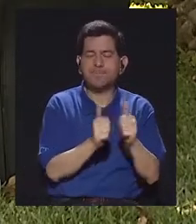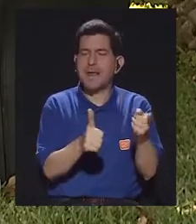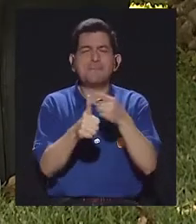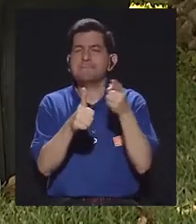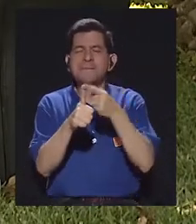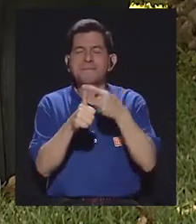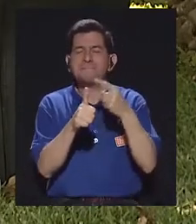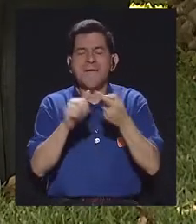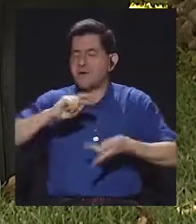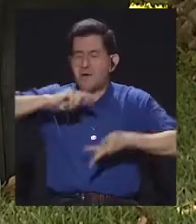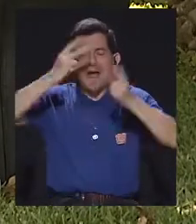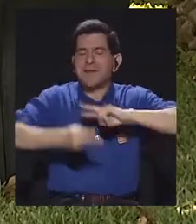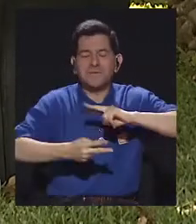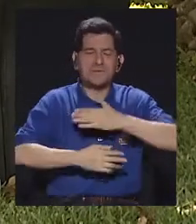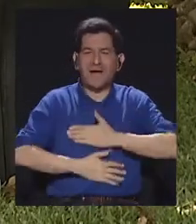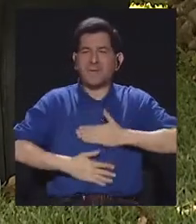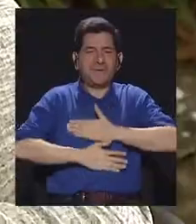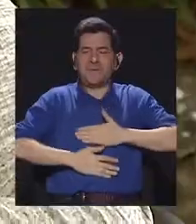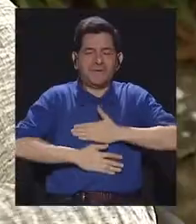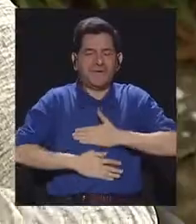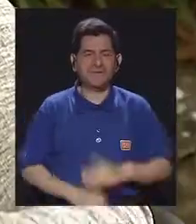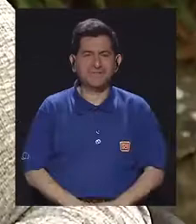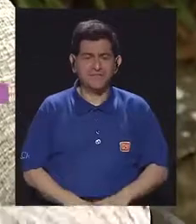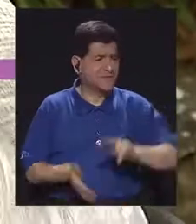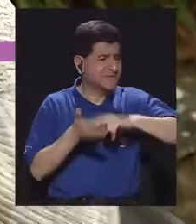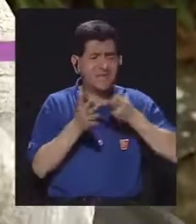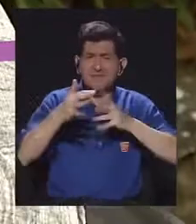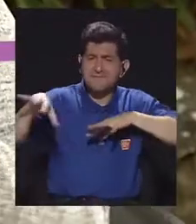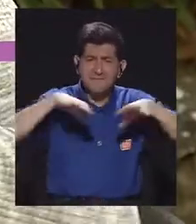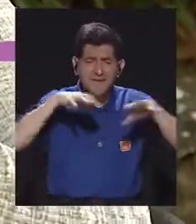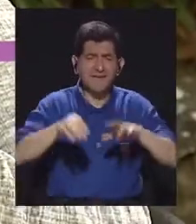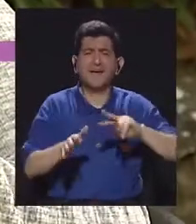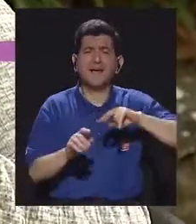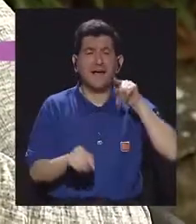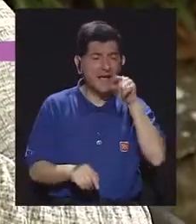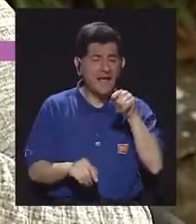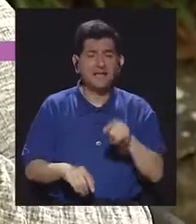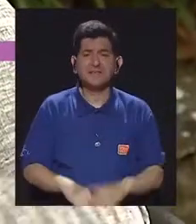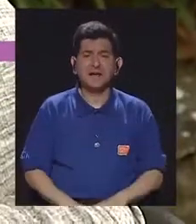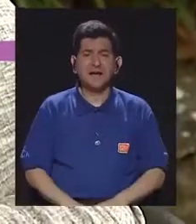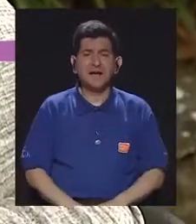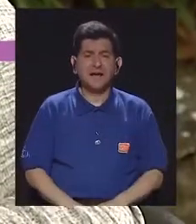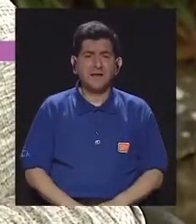Bueno, primero voy a empezar al revés, recreación. Ajá. Recreación es toda actividad que conlleva